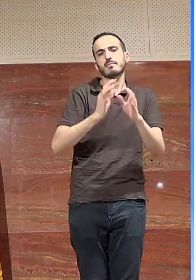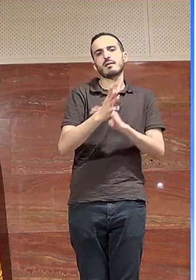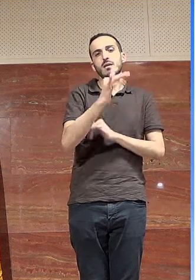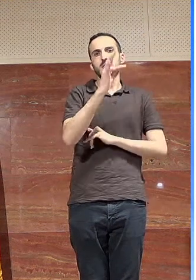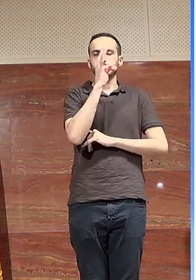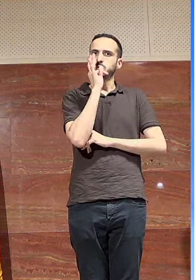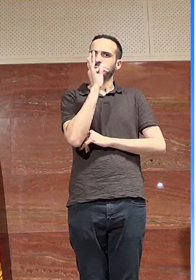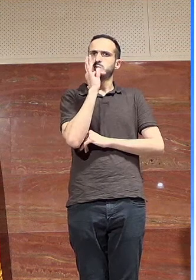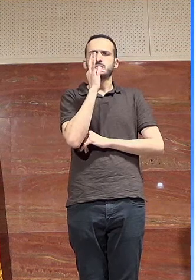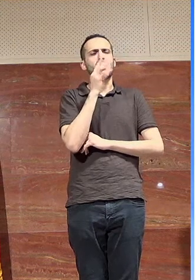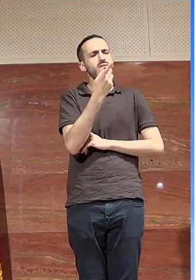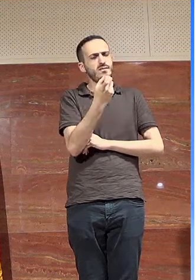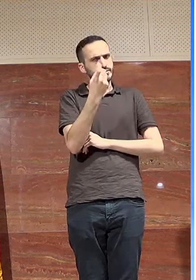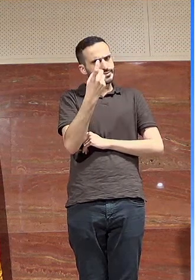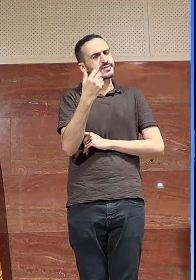mucho para